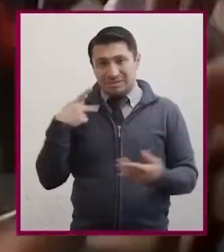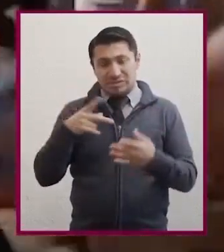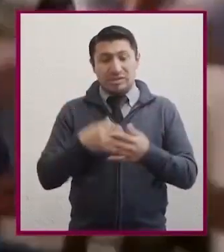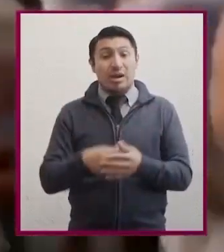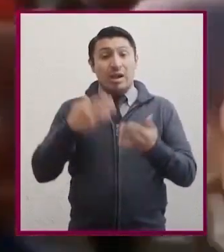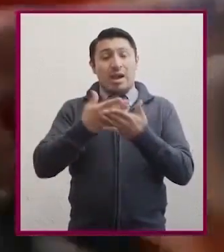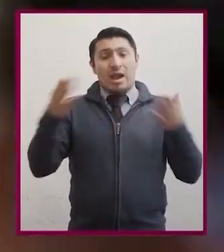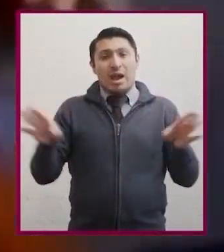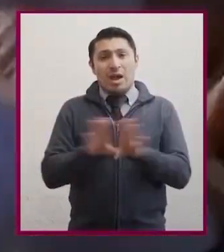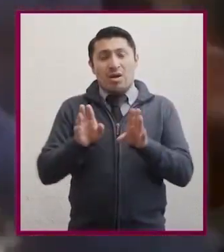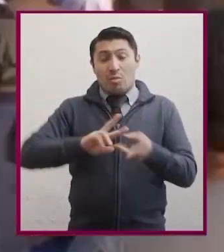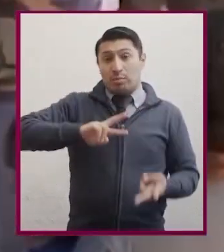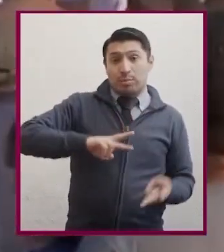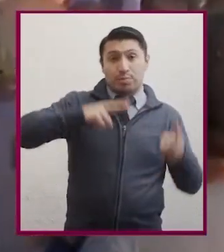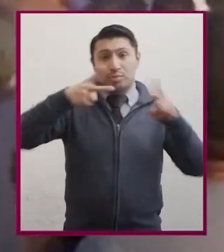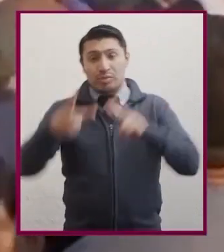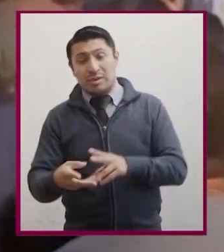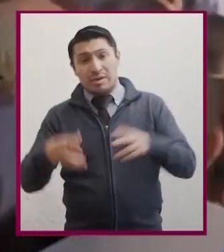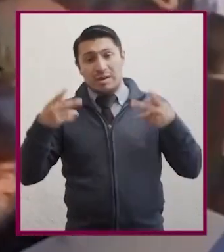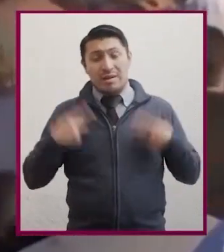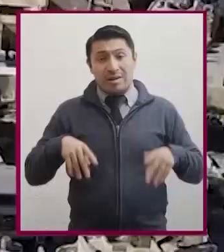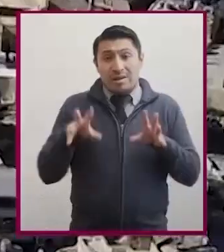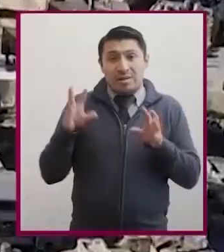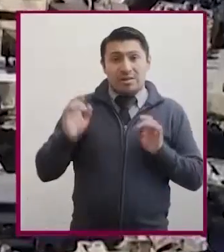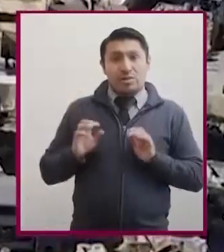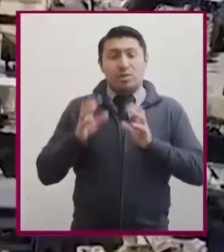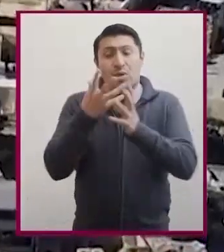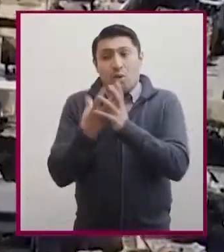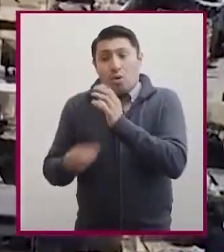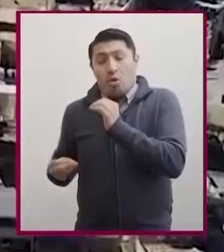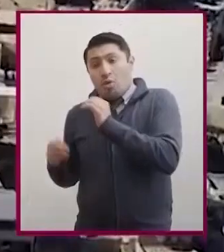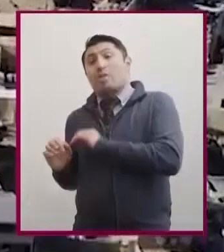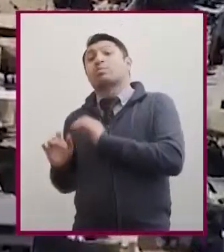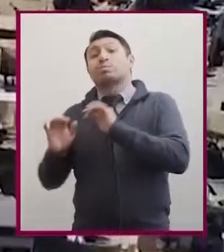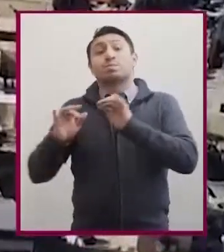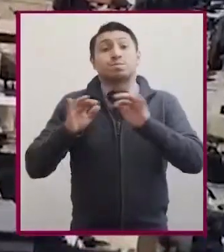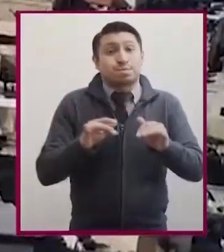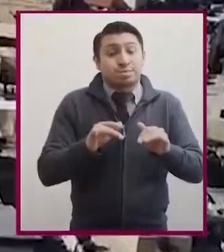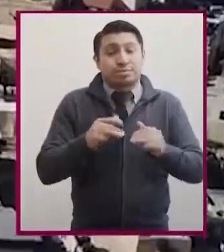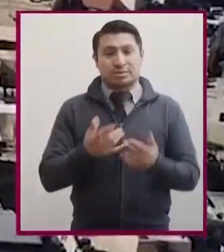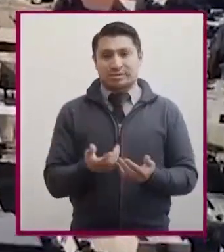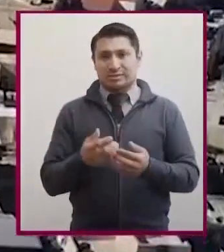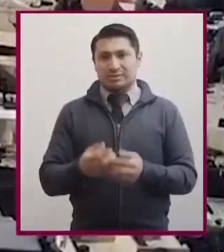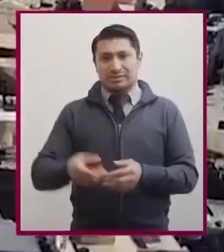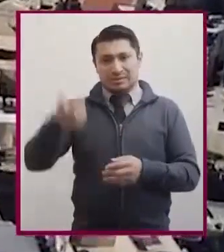parecer, ahora se revierte. El perseguido se ha convertido en el perseguidor.